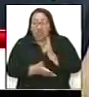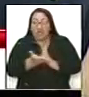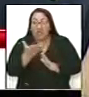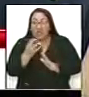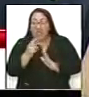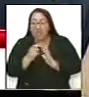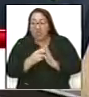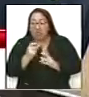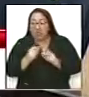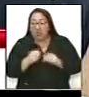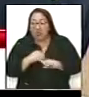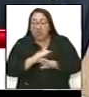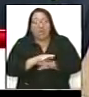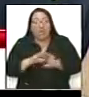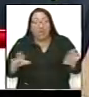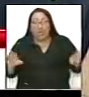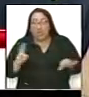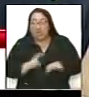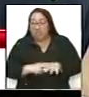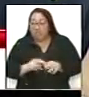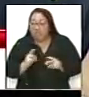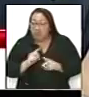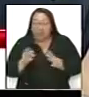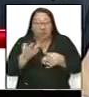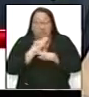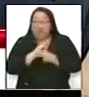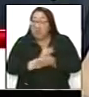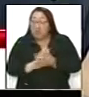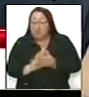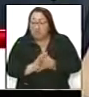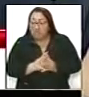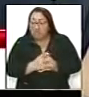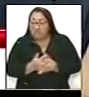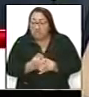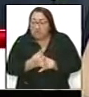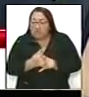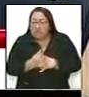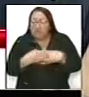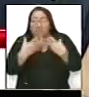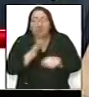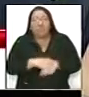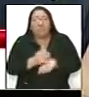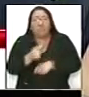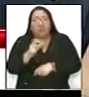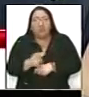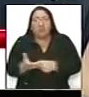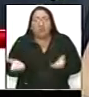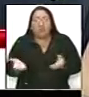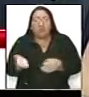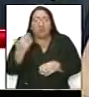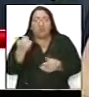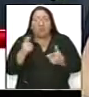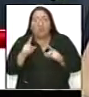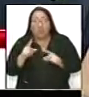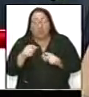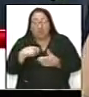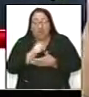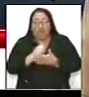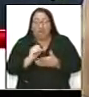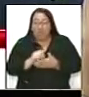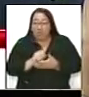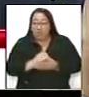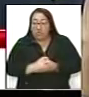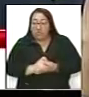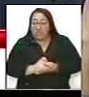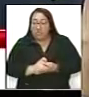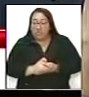que la persona no tiene restricción alguna. Si no hay restricción alguna, ¿cómo podríamos culpar a una persona que cuando contrató